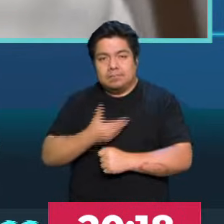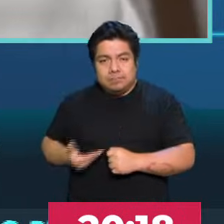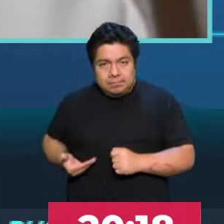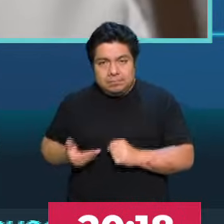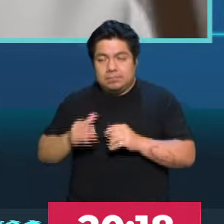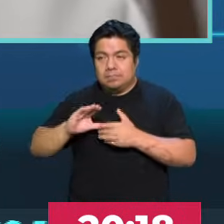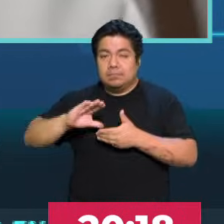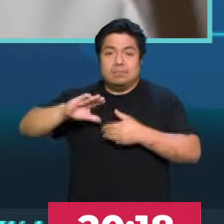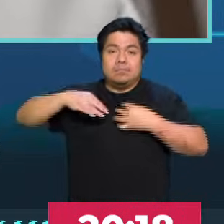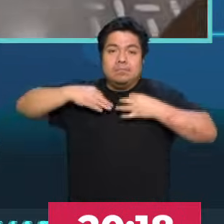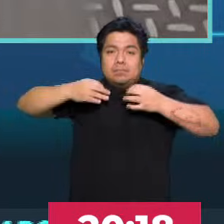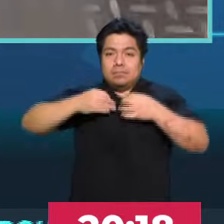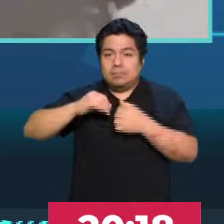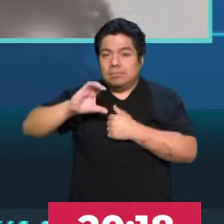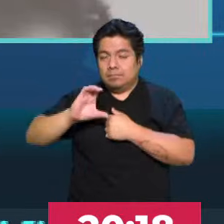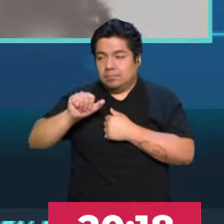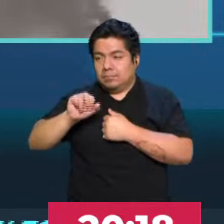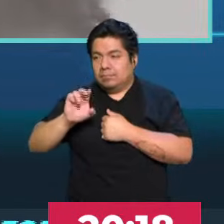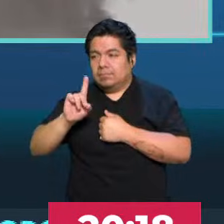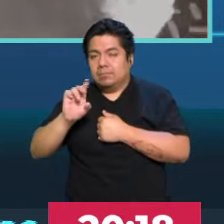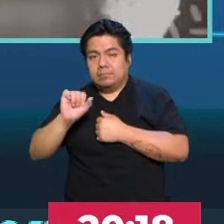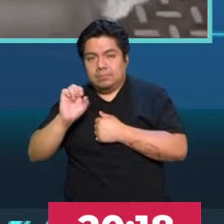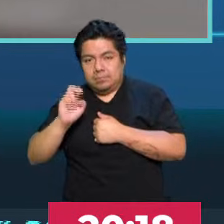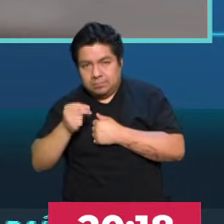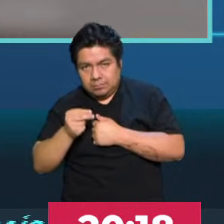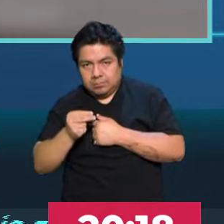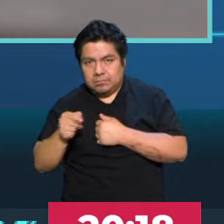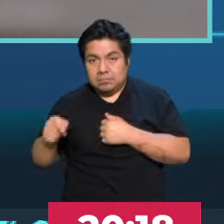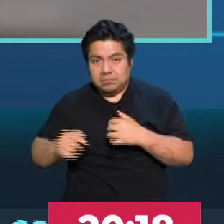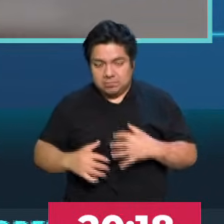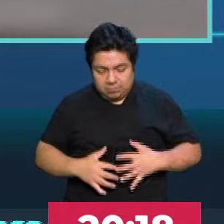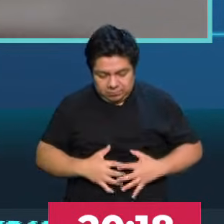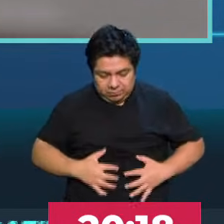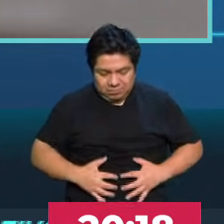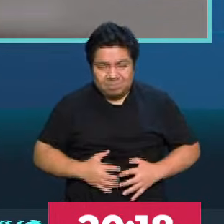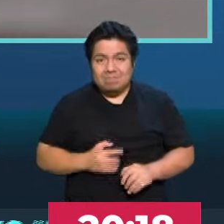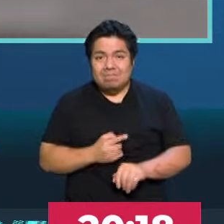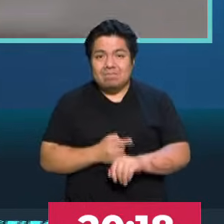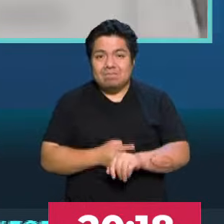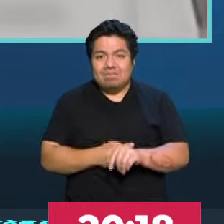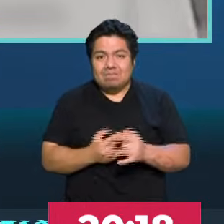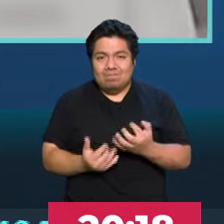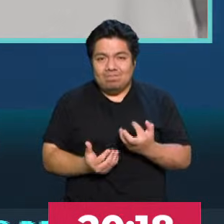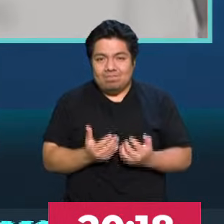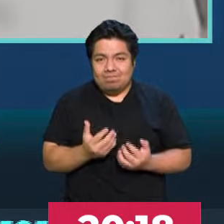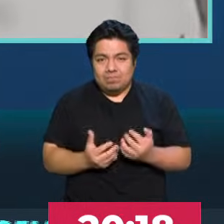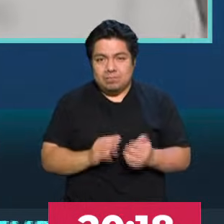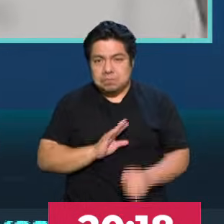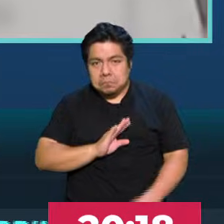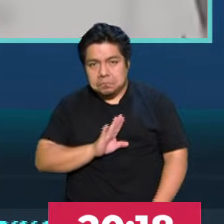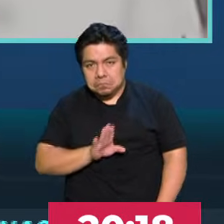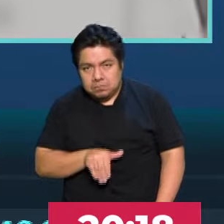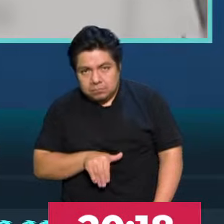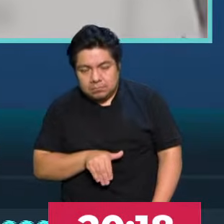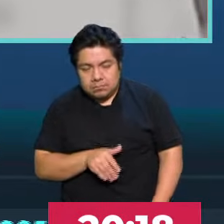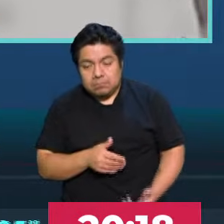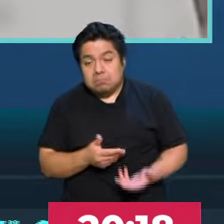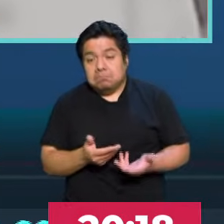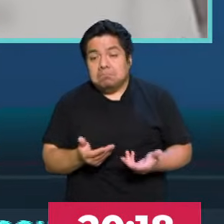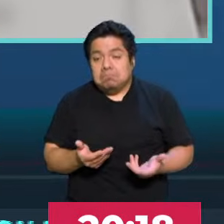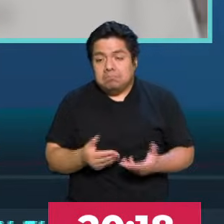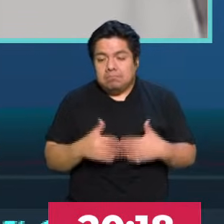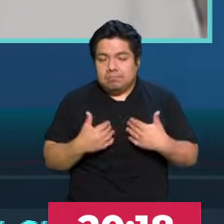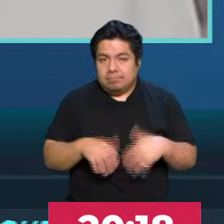Nacional de Derechos Humanos, José Luis Soberanes, que había muerto de gastritis. Y entonces se volvió en ese momento un caso